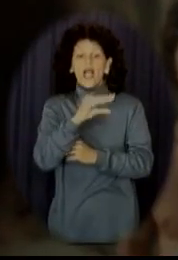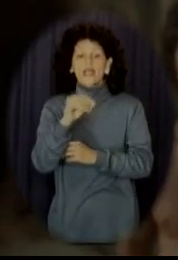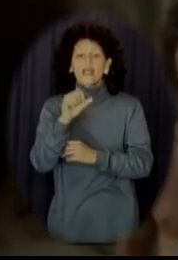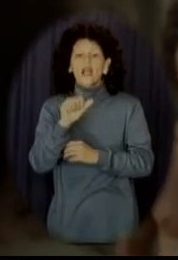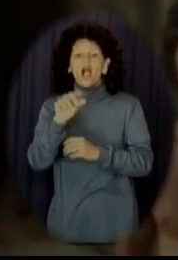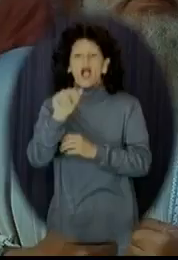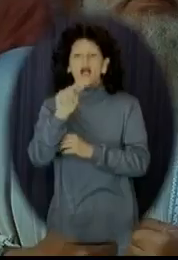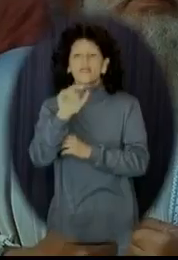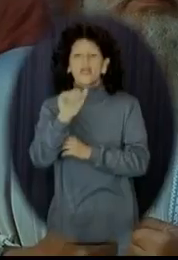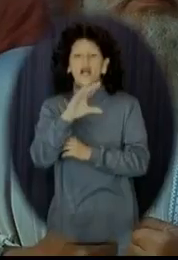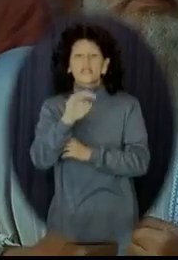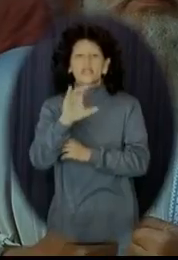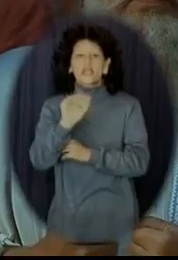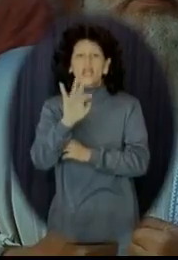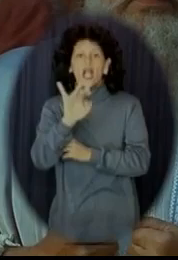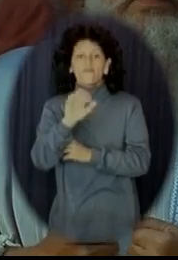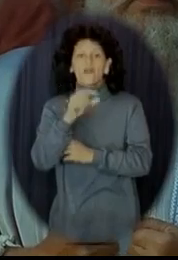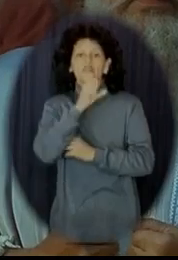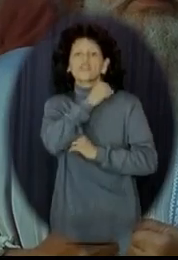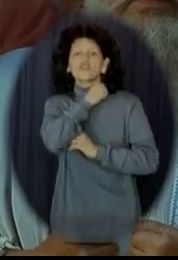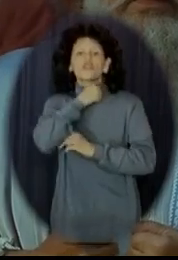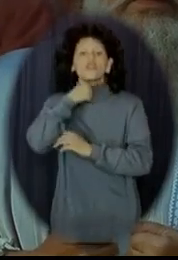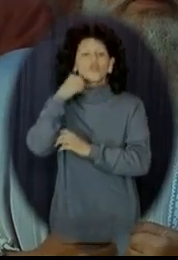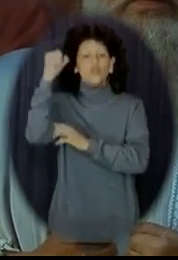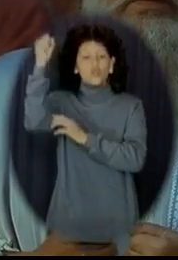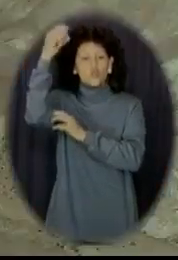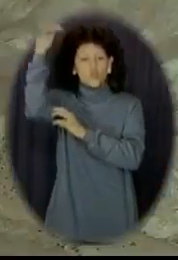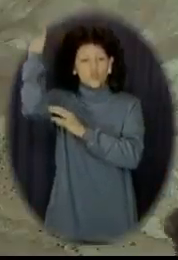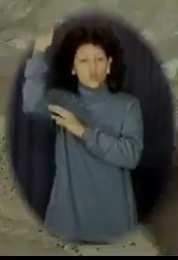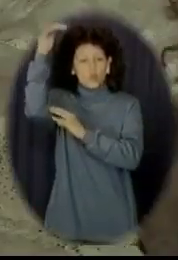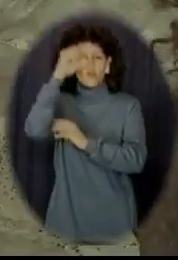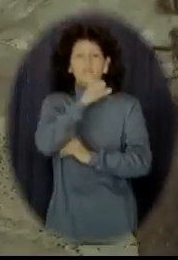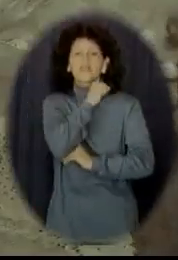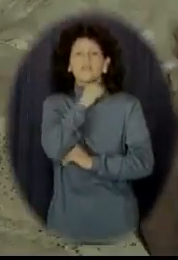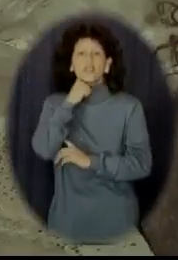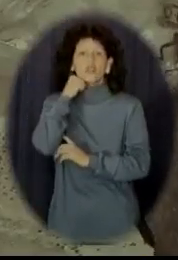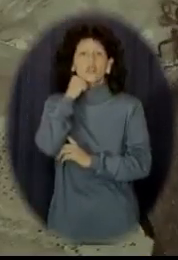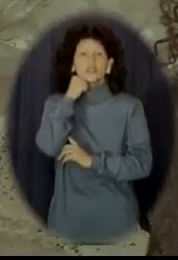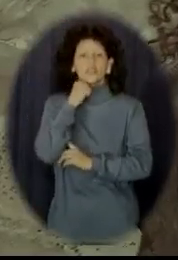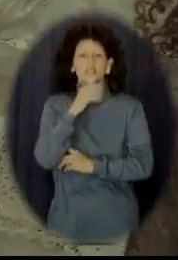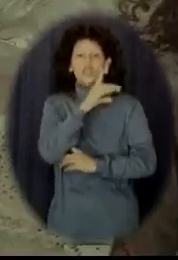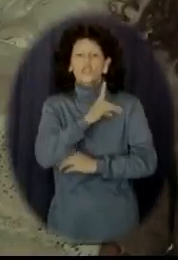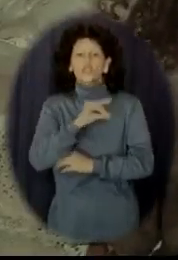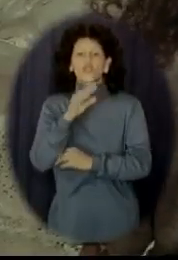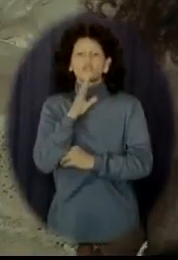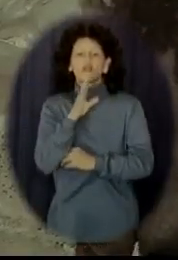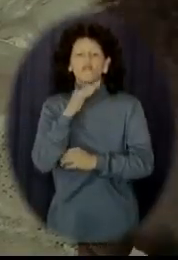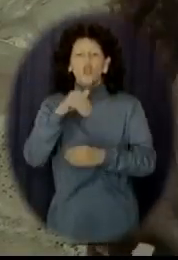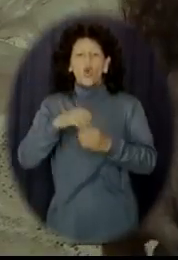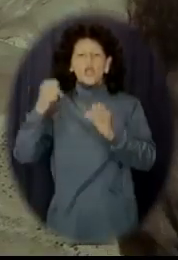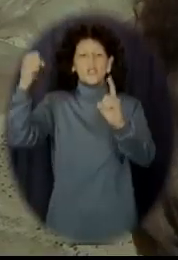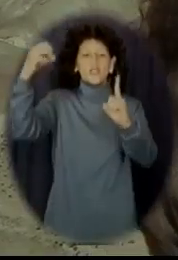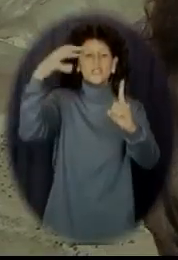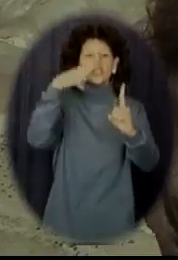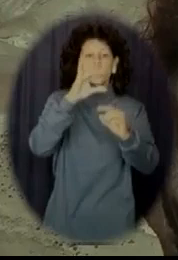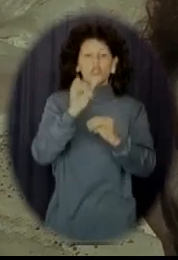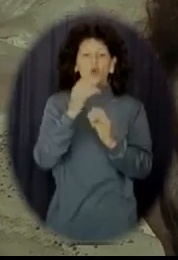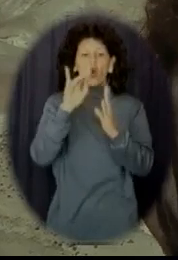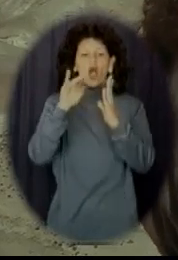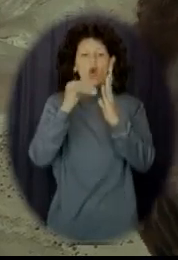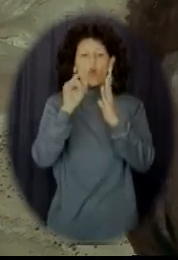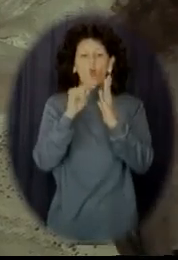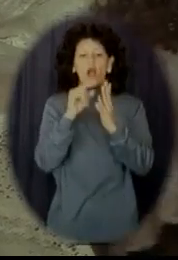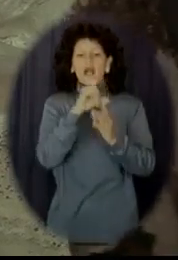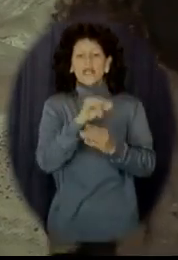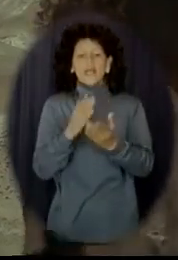Galilea. Y Anás y Caifás eran los sumos sacerdotes. Dios habló en el desierto a Juan, y Juan pasó